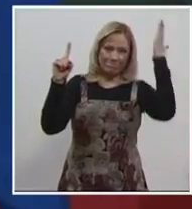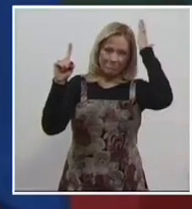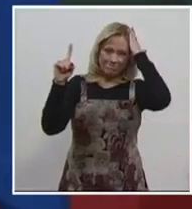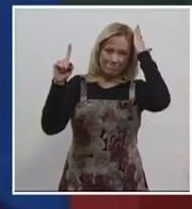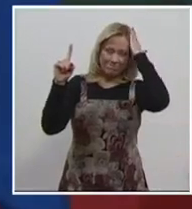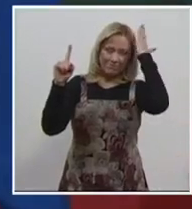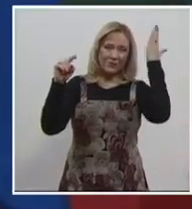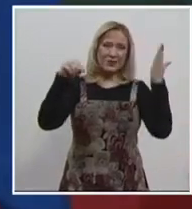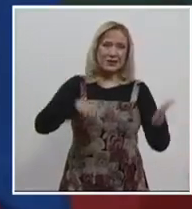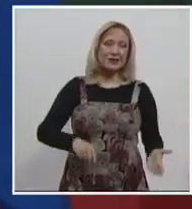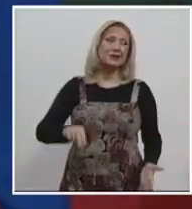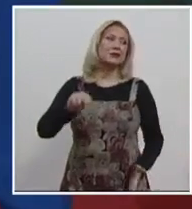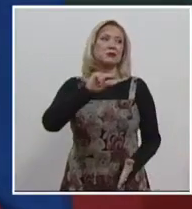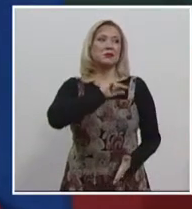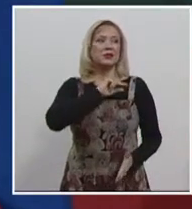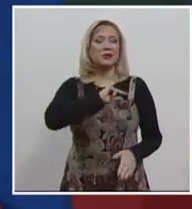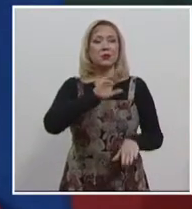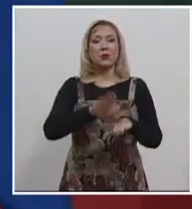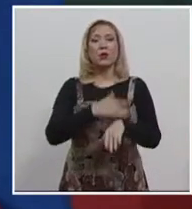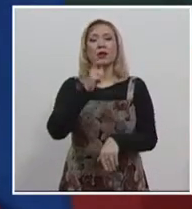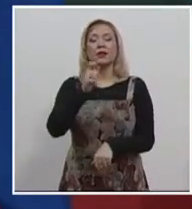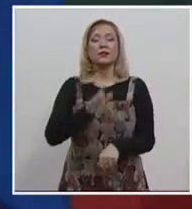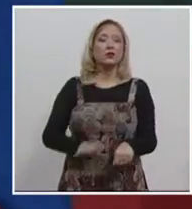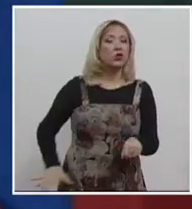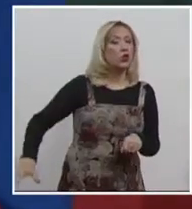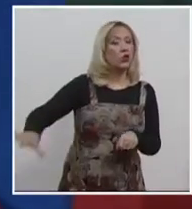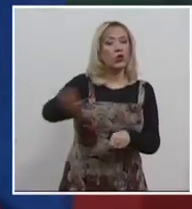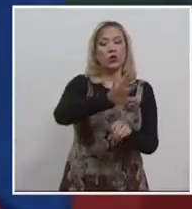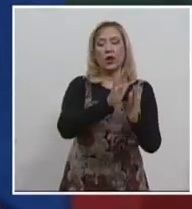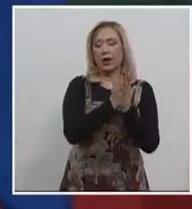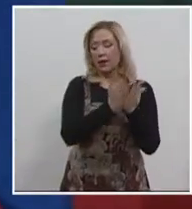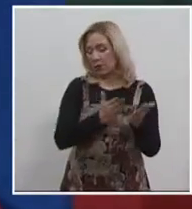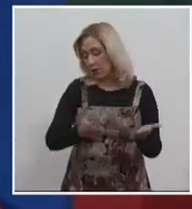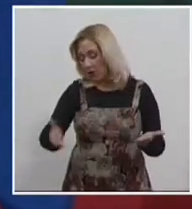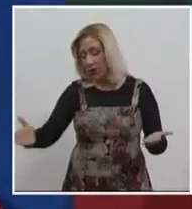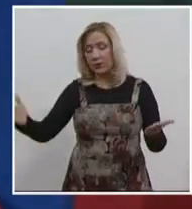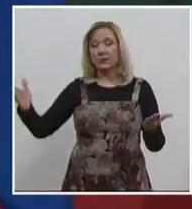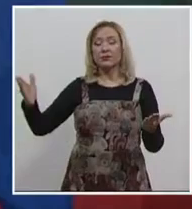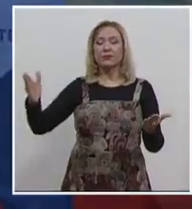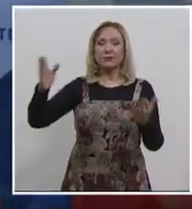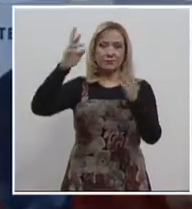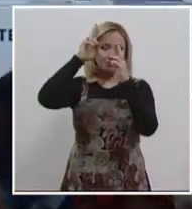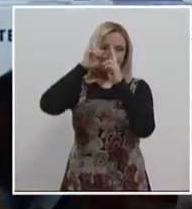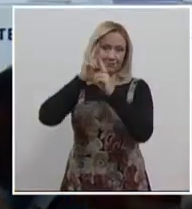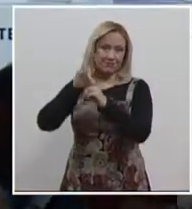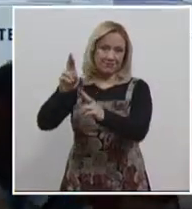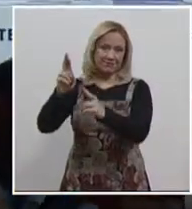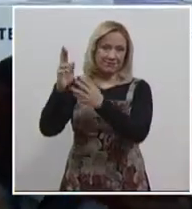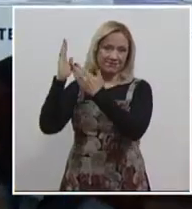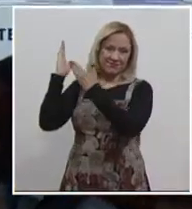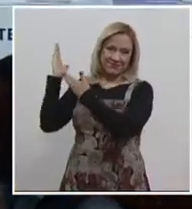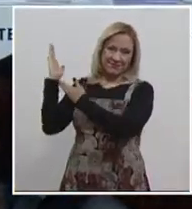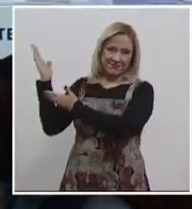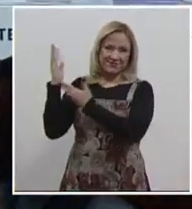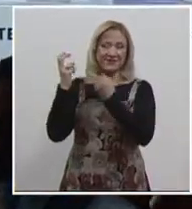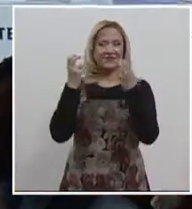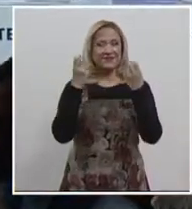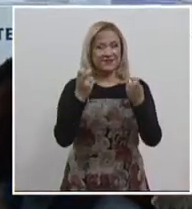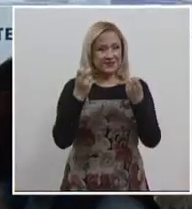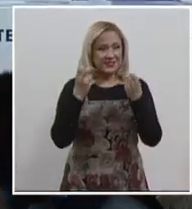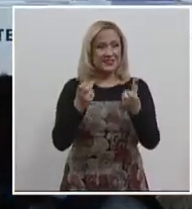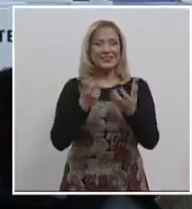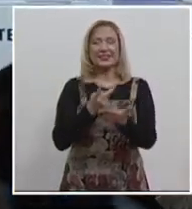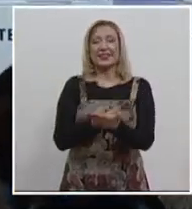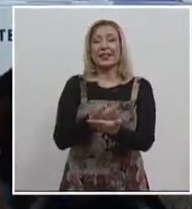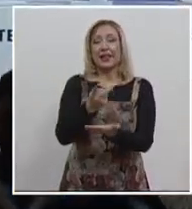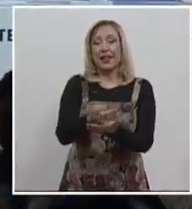especial, porque toda la feria, también por primera vez, será un homenaje. Durante la ceremonia se entregó el